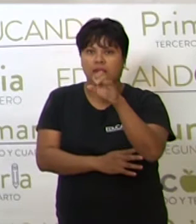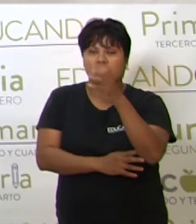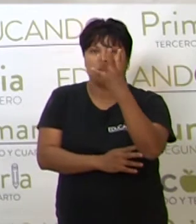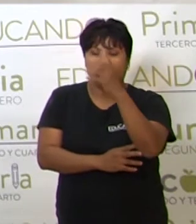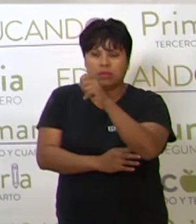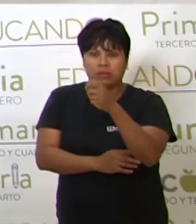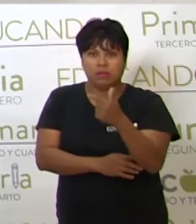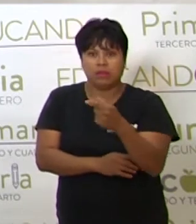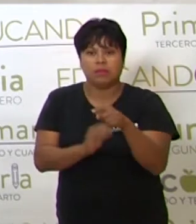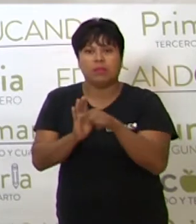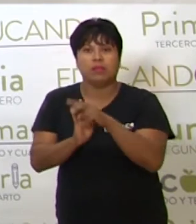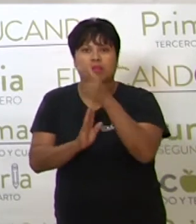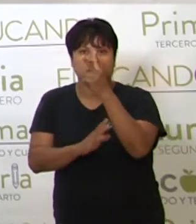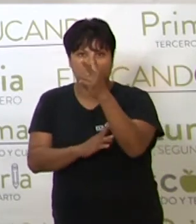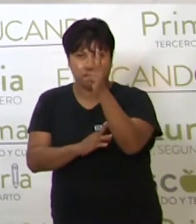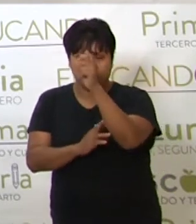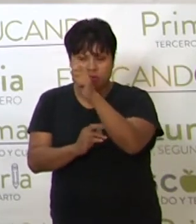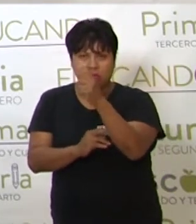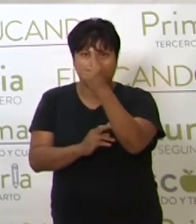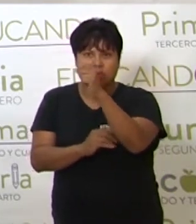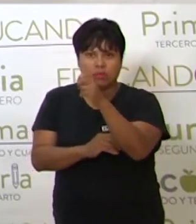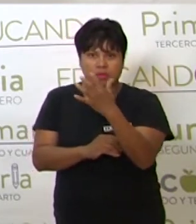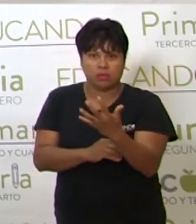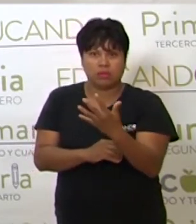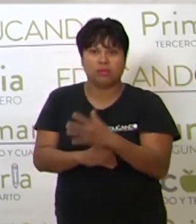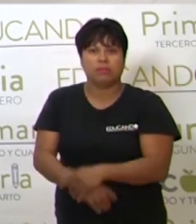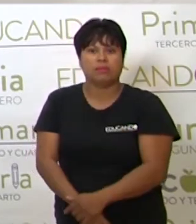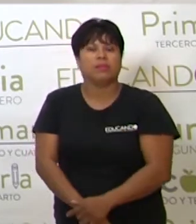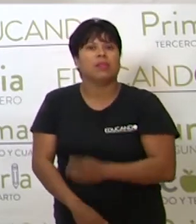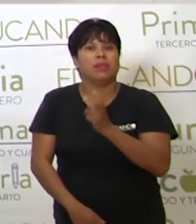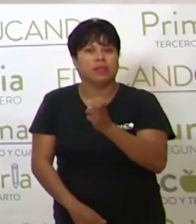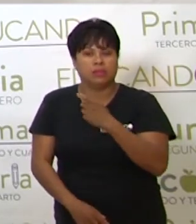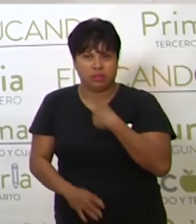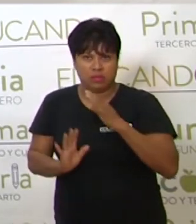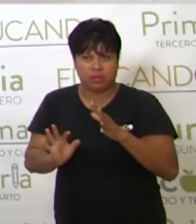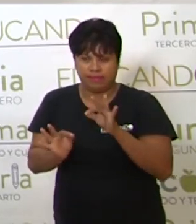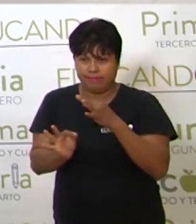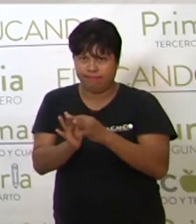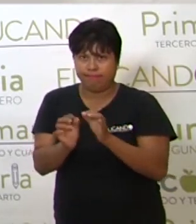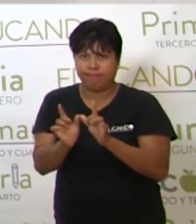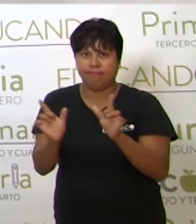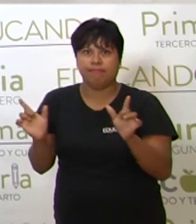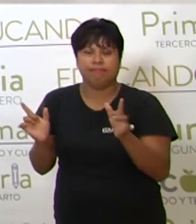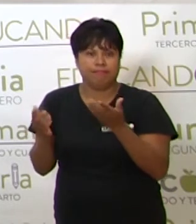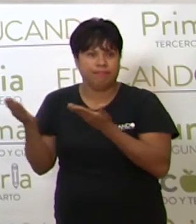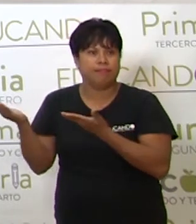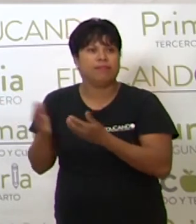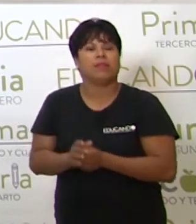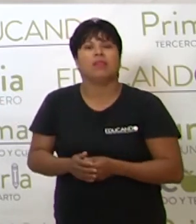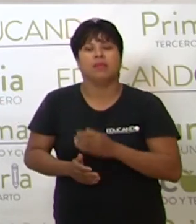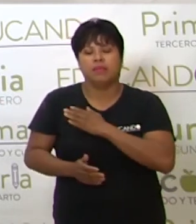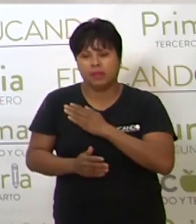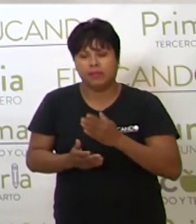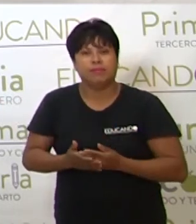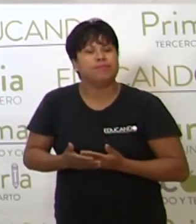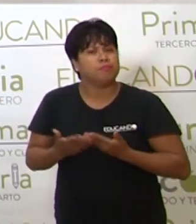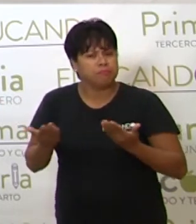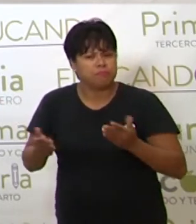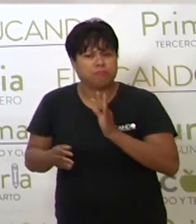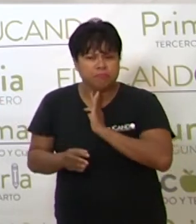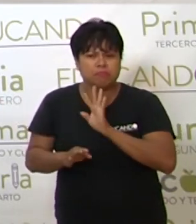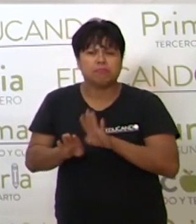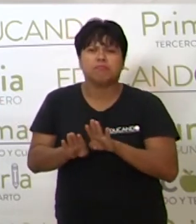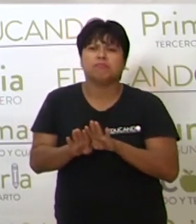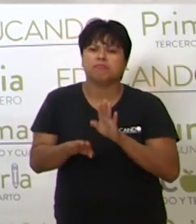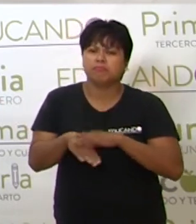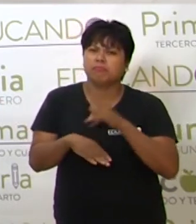séptimos menos 2 enteros un quinto y que ya lo represente aquí de esta manera pero bueno vamos esto puede ser muy fácil